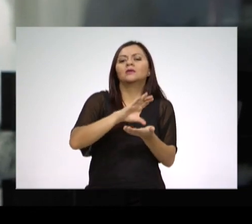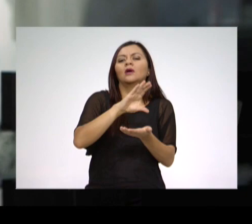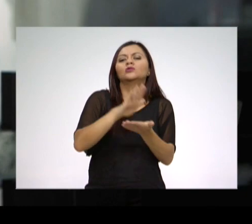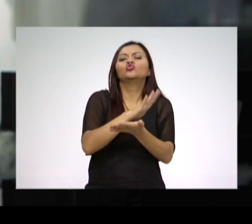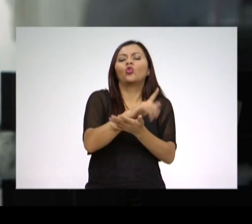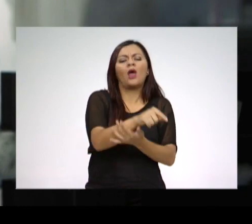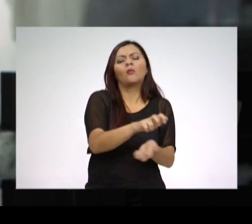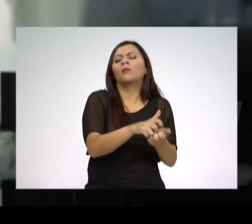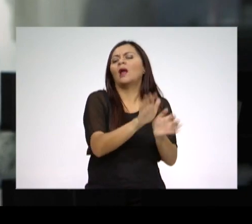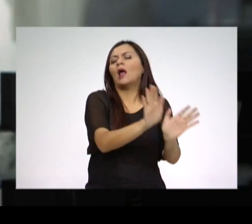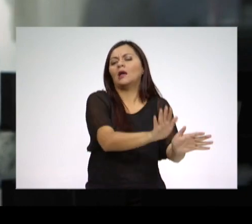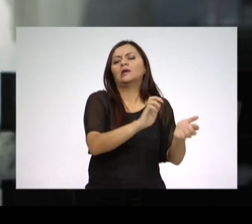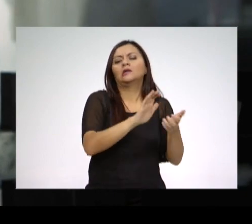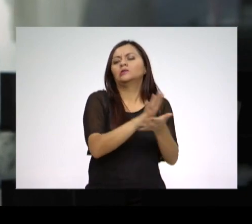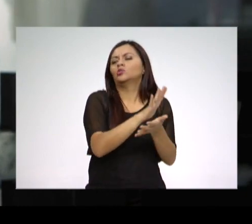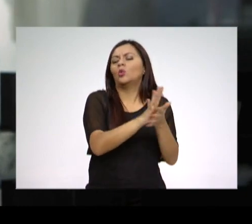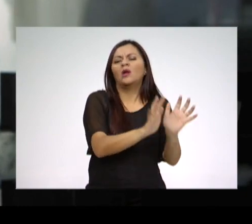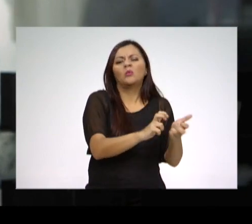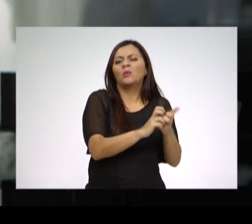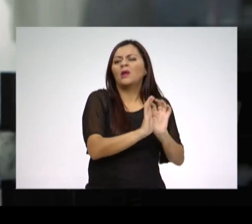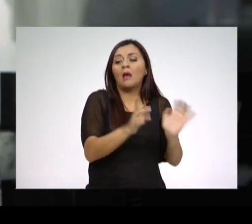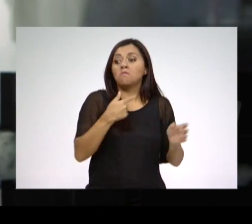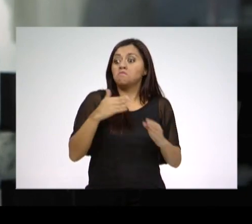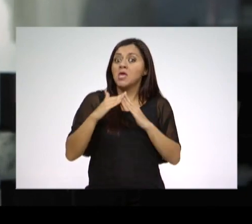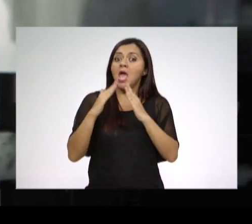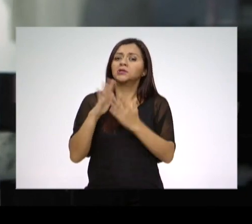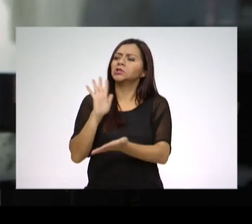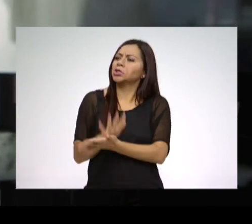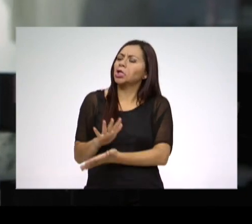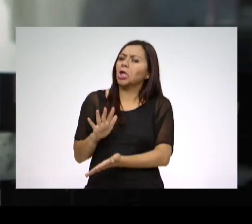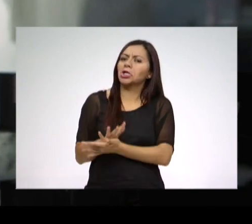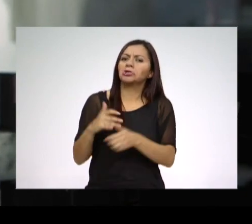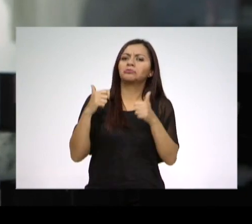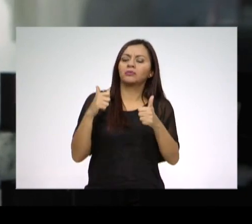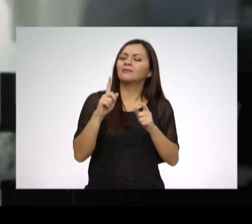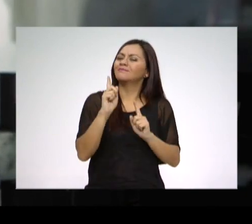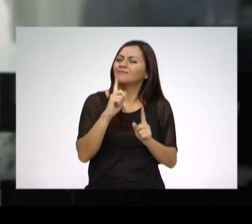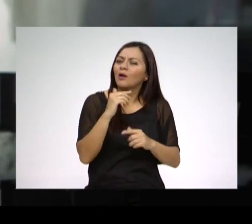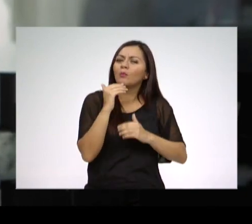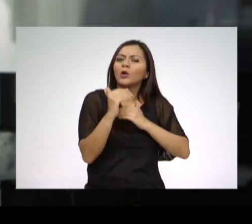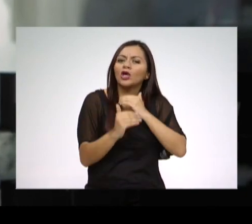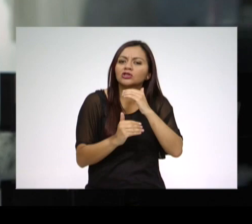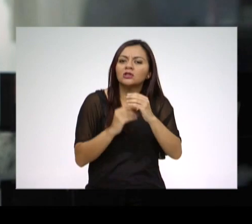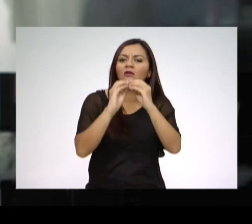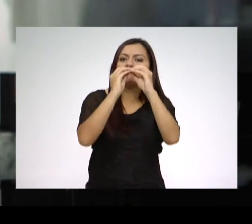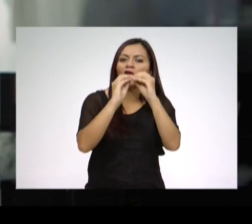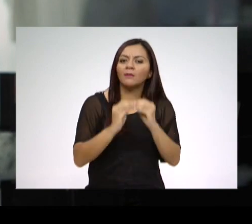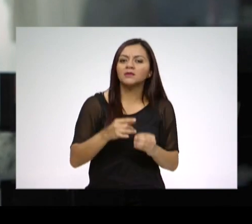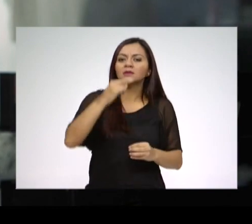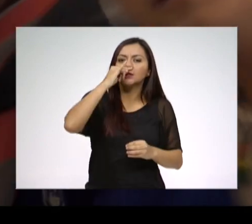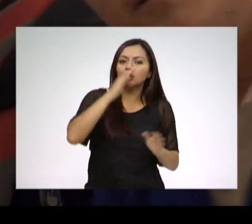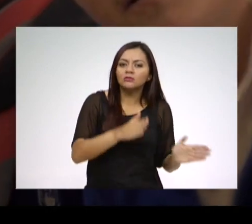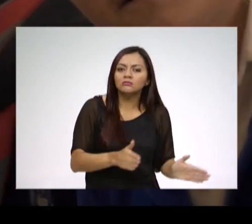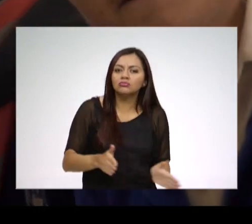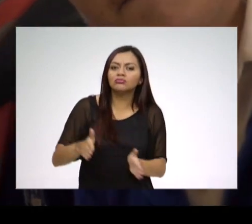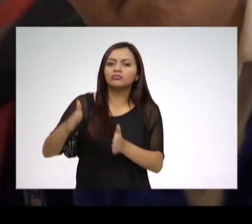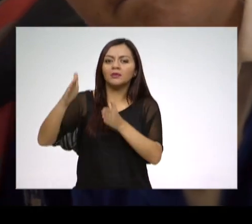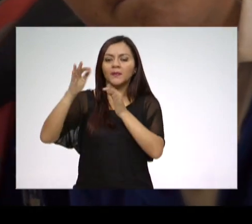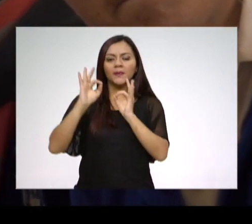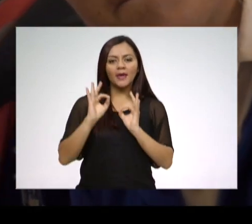Y no es así. La escuela es parte de todo este proceso de formación que reciben los niños, niñas y